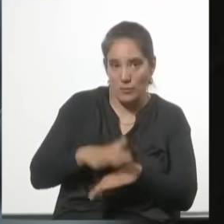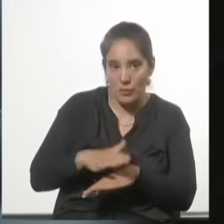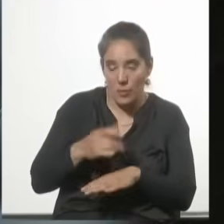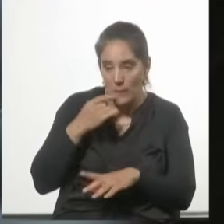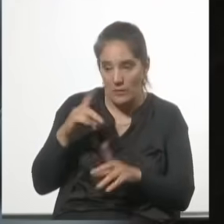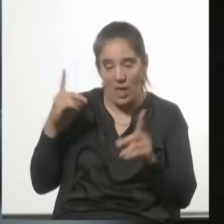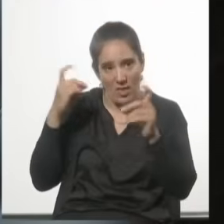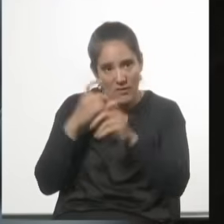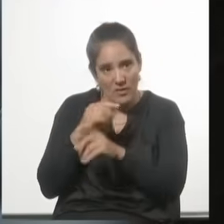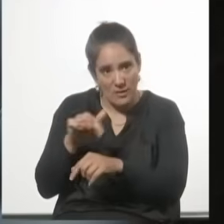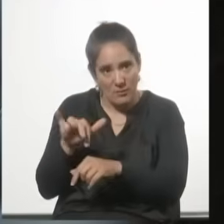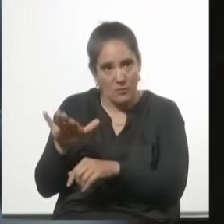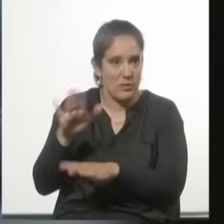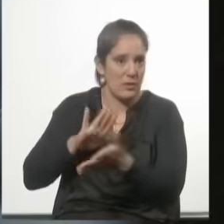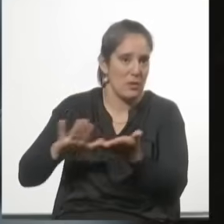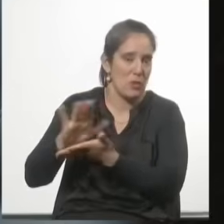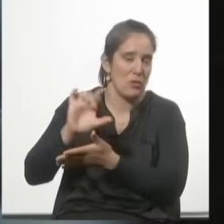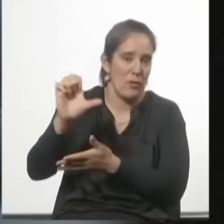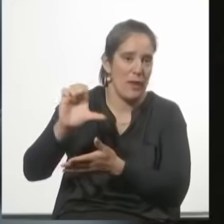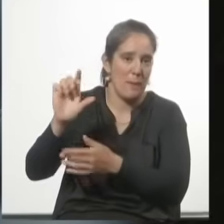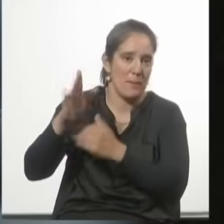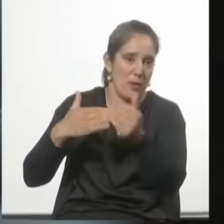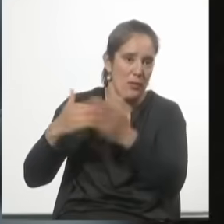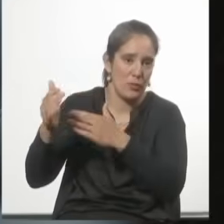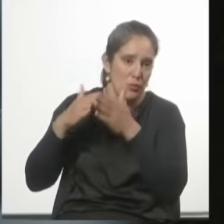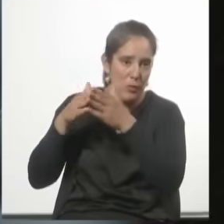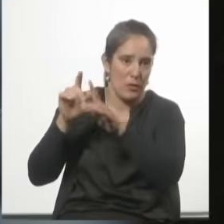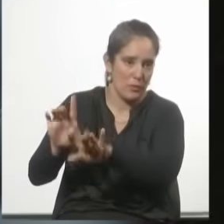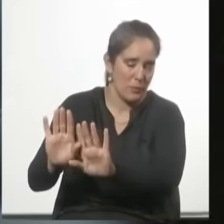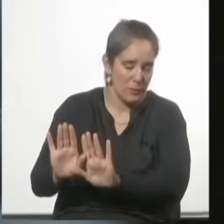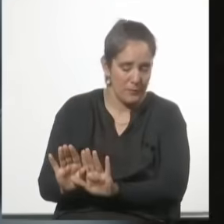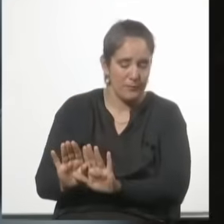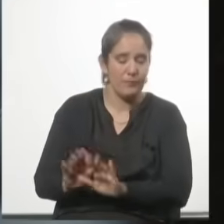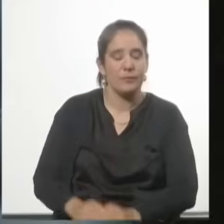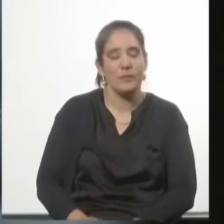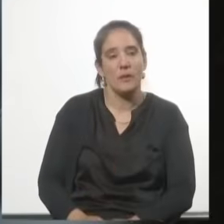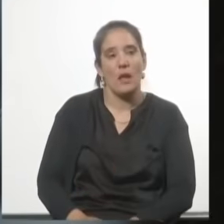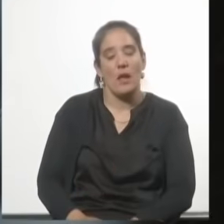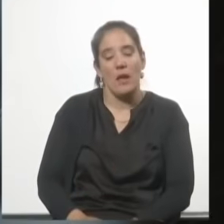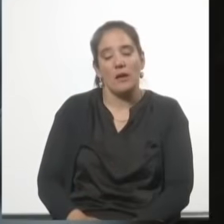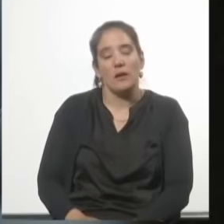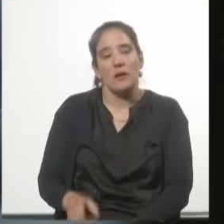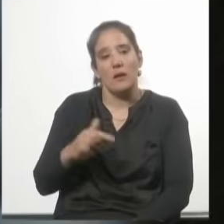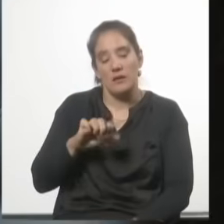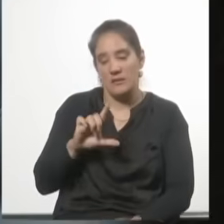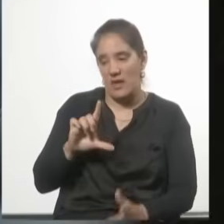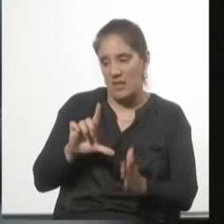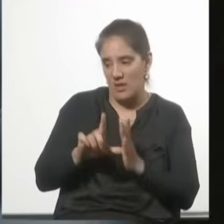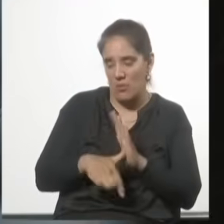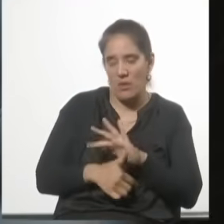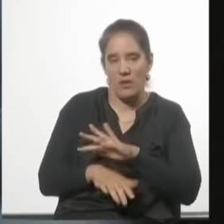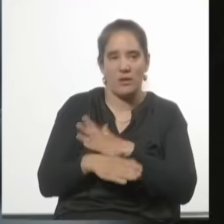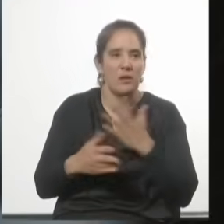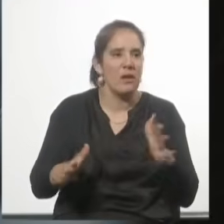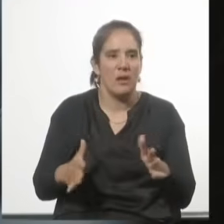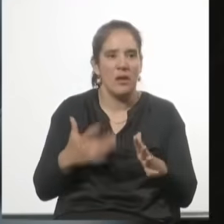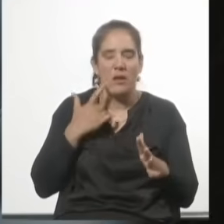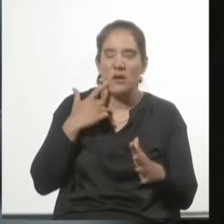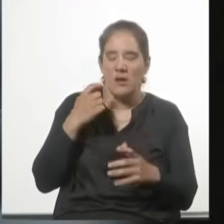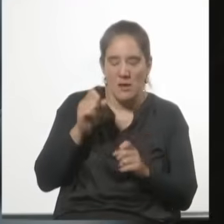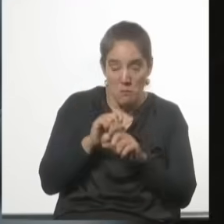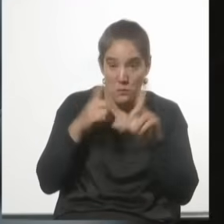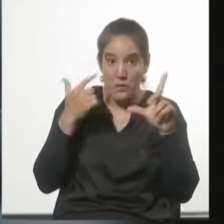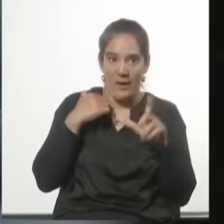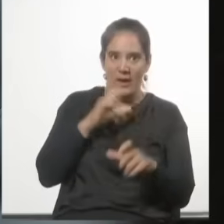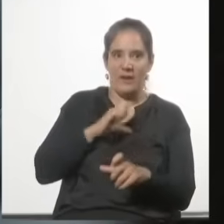tuvo en definitiva el astillero para conseguirla. Esta sintomática demora razonablemente debió oficiar de llamado de